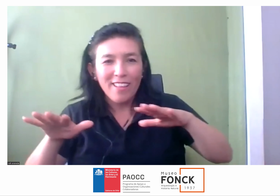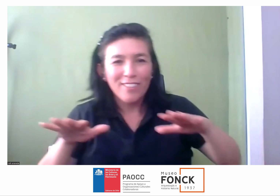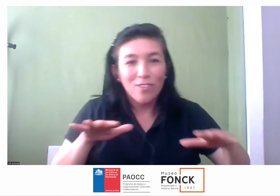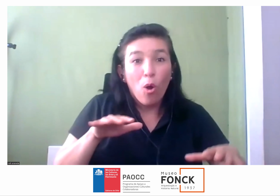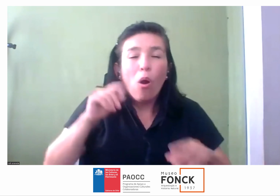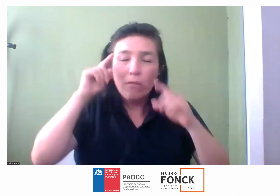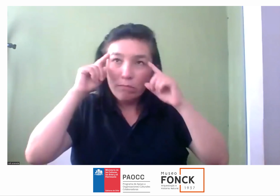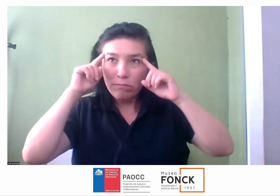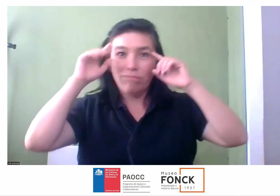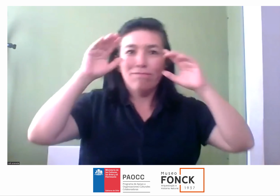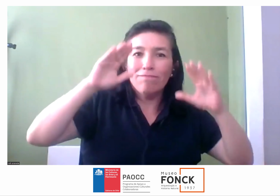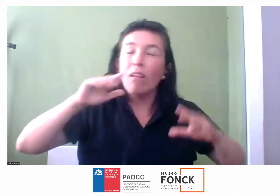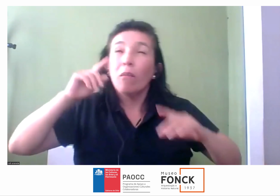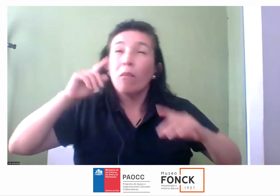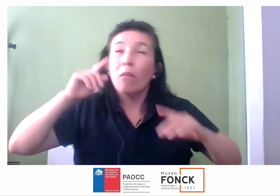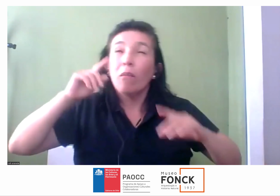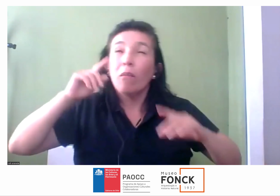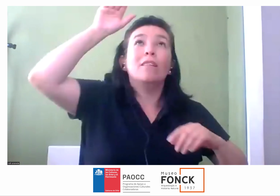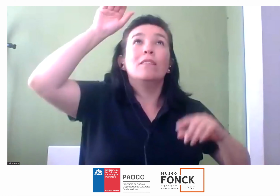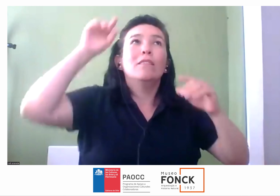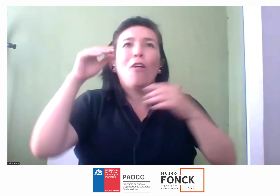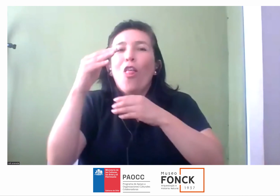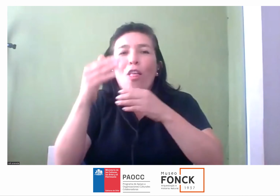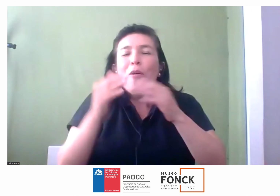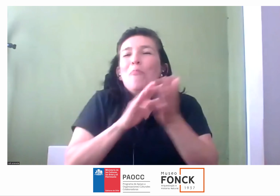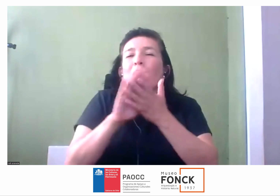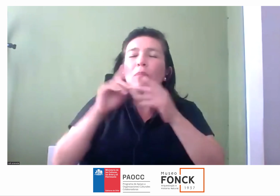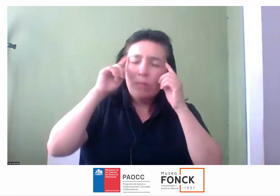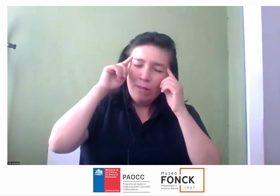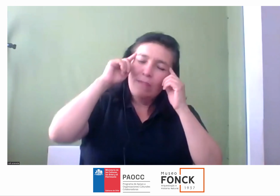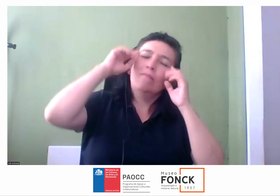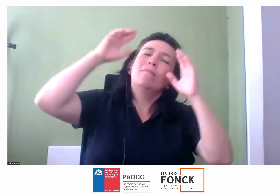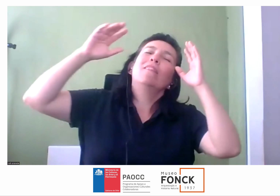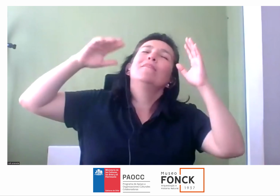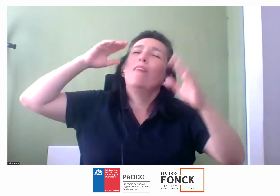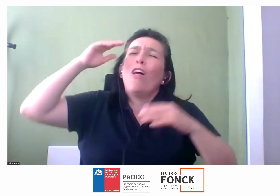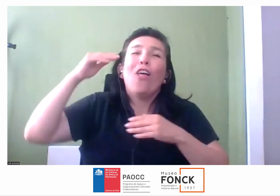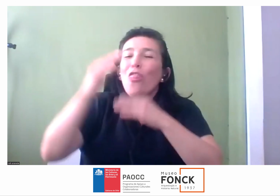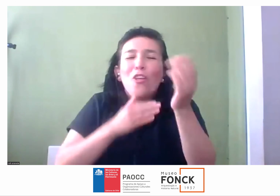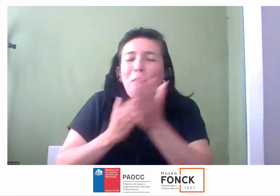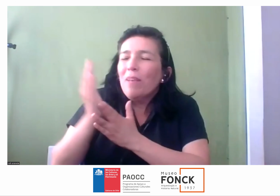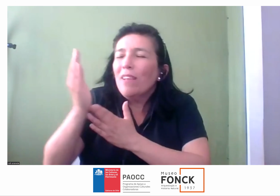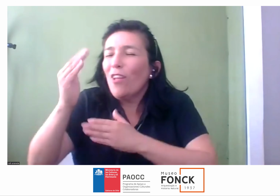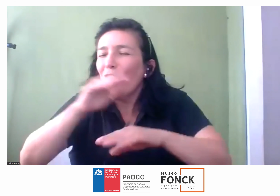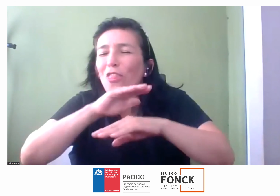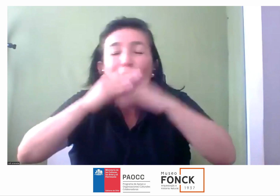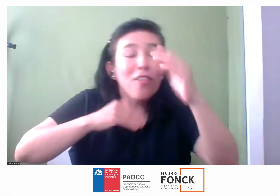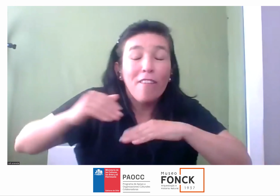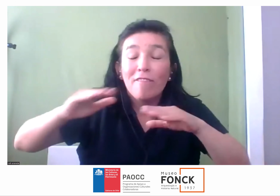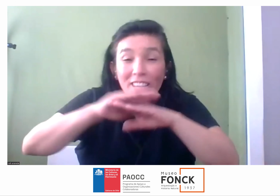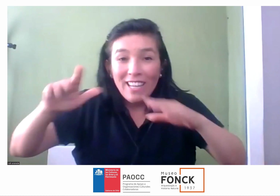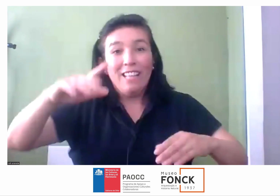de movimiento constante, de que uno no sabe dónde viene y de dónde empieza. Entonces, todas estas características del diseño se